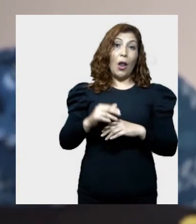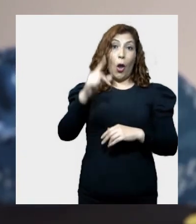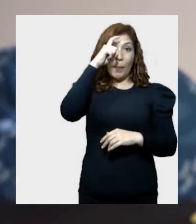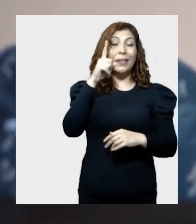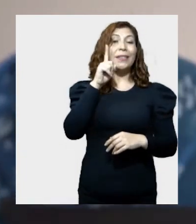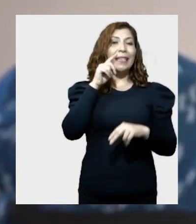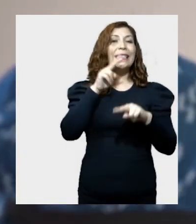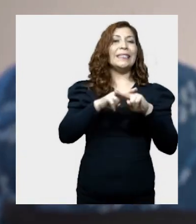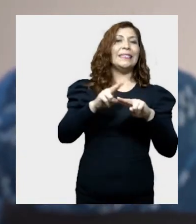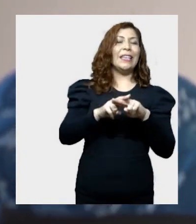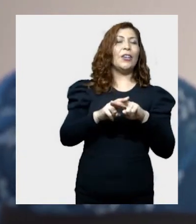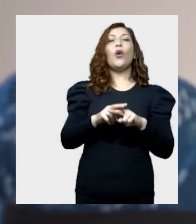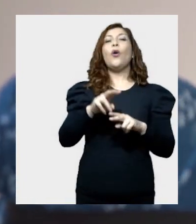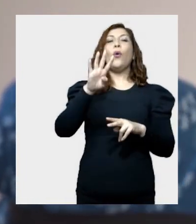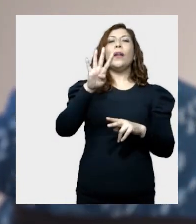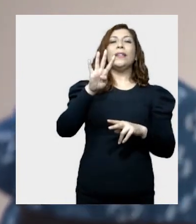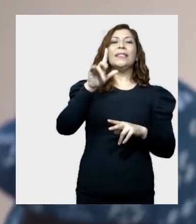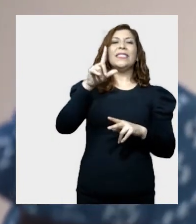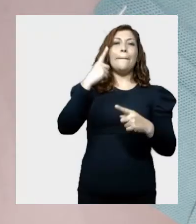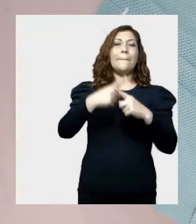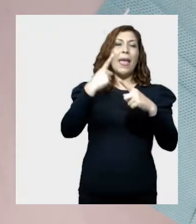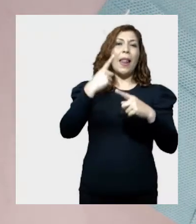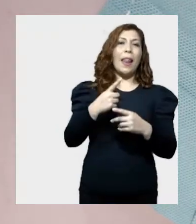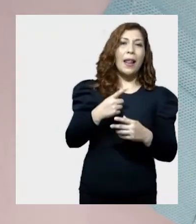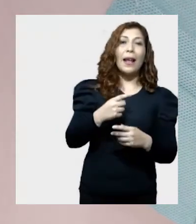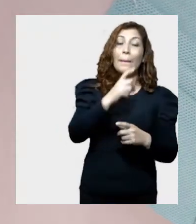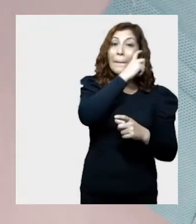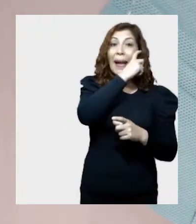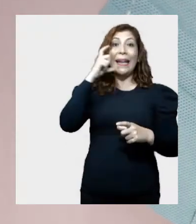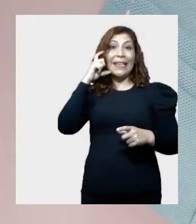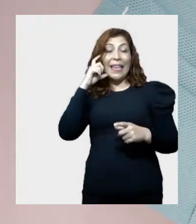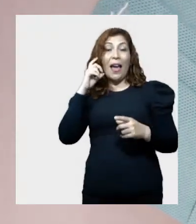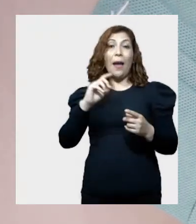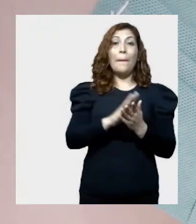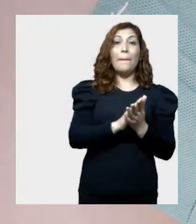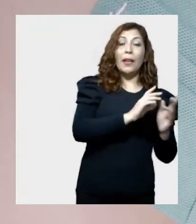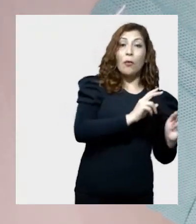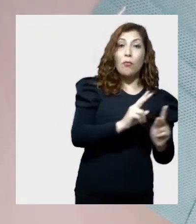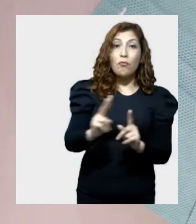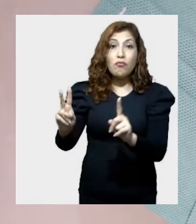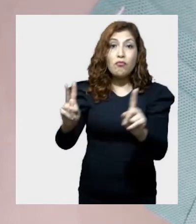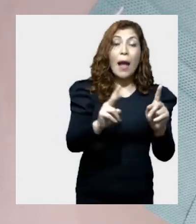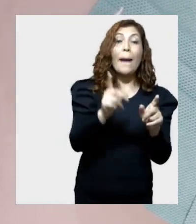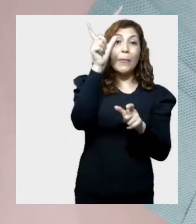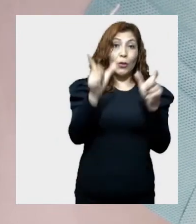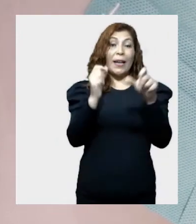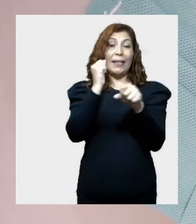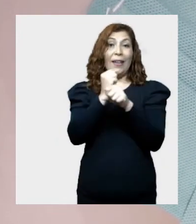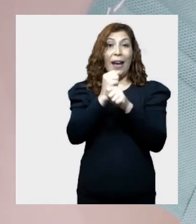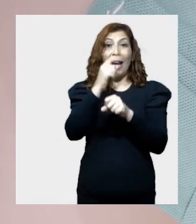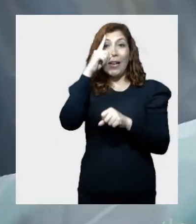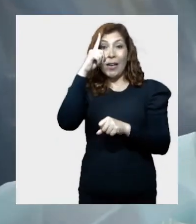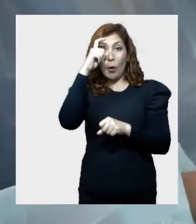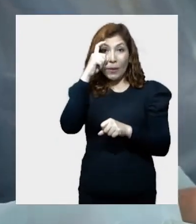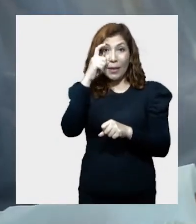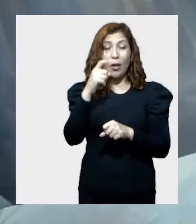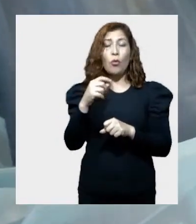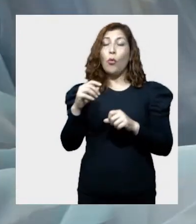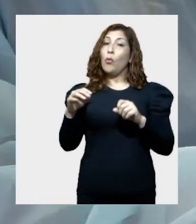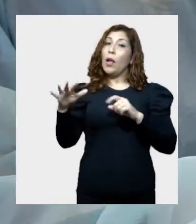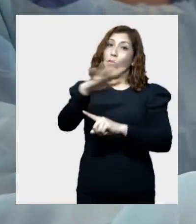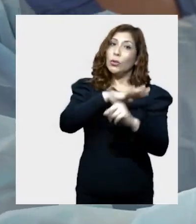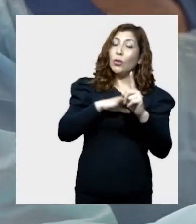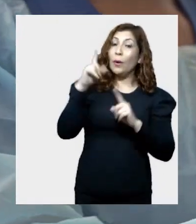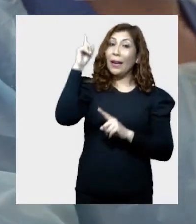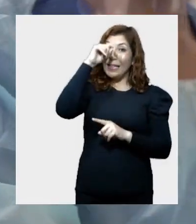quienes confeccionaron más de 47.000 mascarillas de traslado para el personal del hospital en un momento crítico de la pandemia. Junto